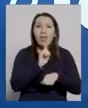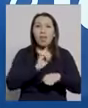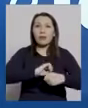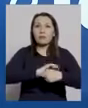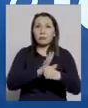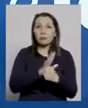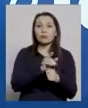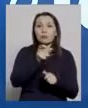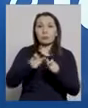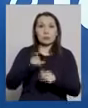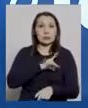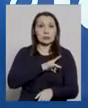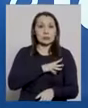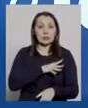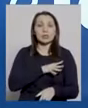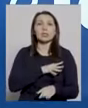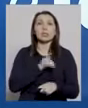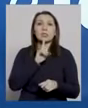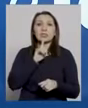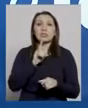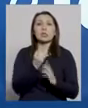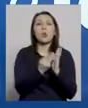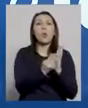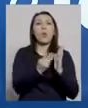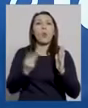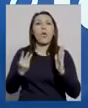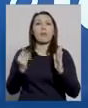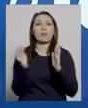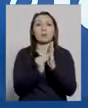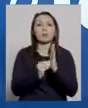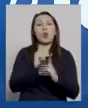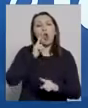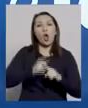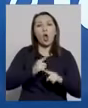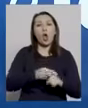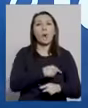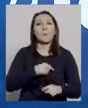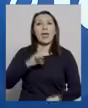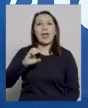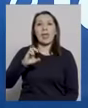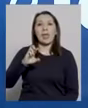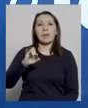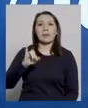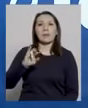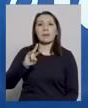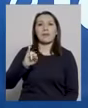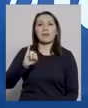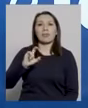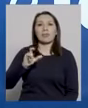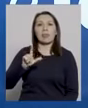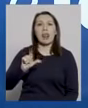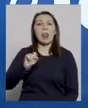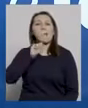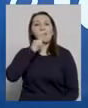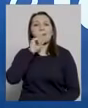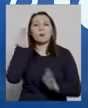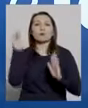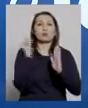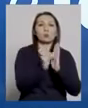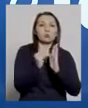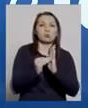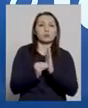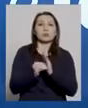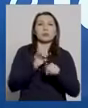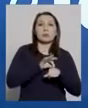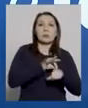Chile, usamos una plataforma que se llama Epivigila. Esta plataforma se alimenta de las notificaciones que realizan